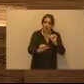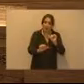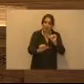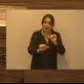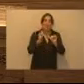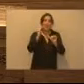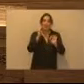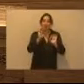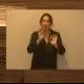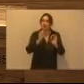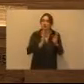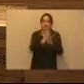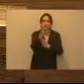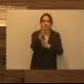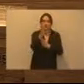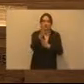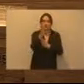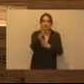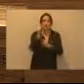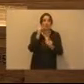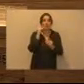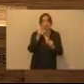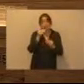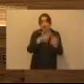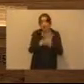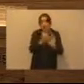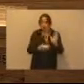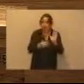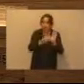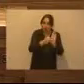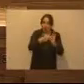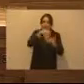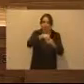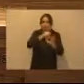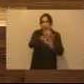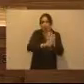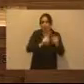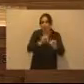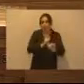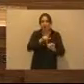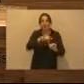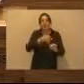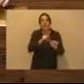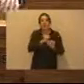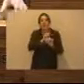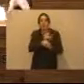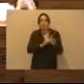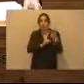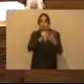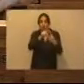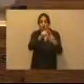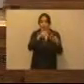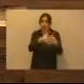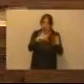esa fecha como fecha de inclusión en lista de espera. Y también hay dos tipos de espera, los estructurales, que son los